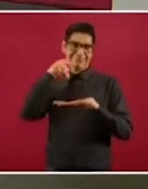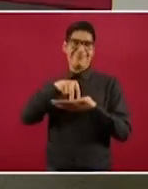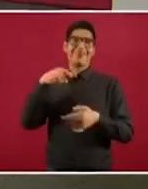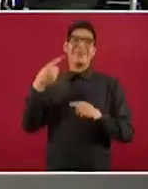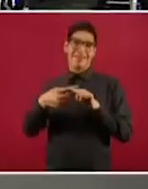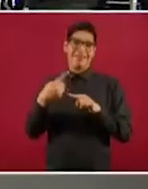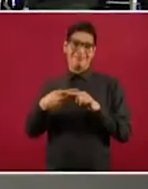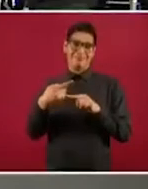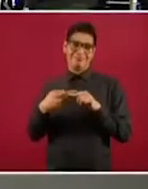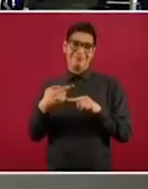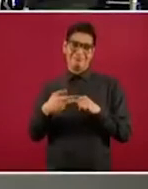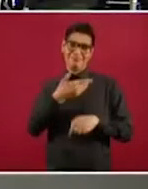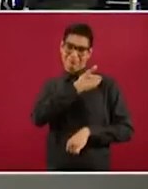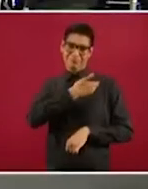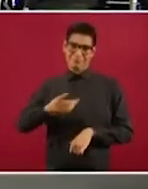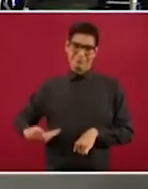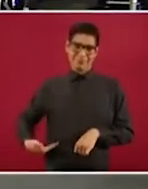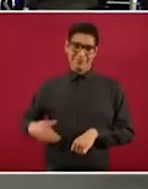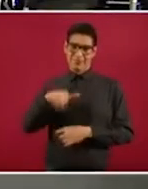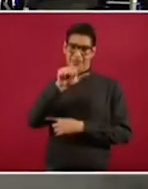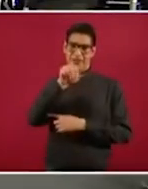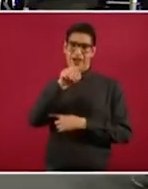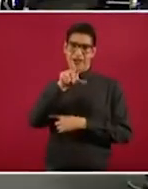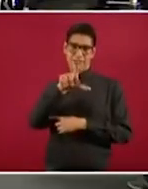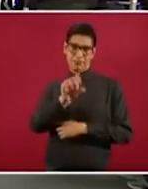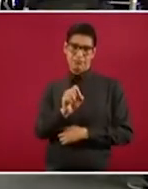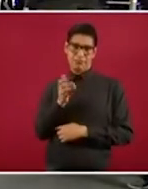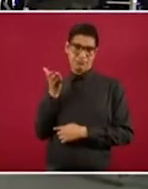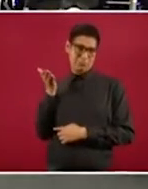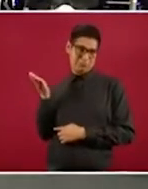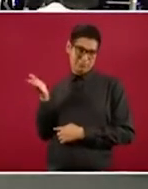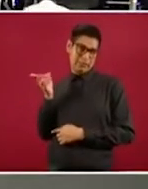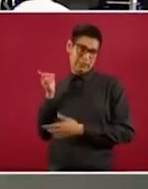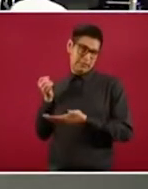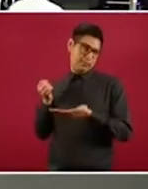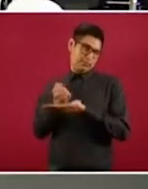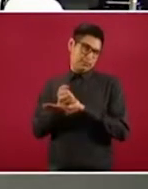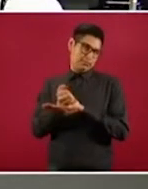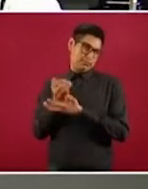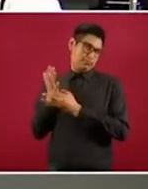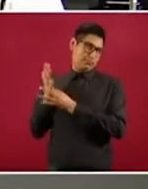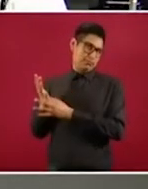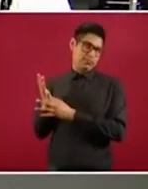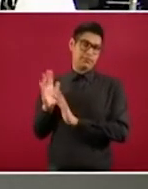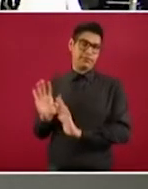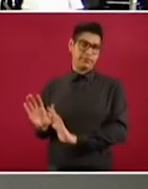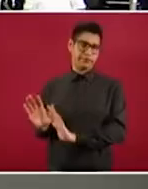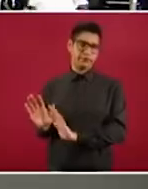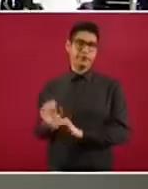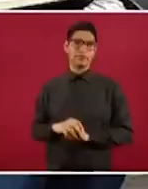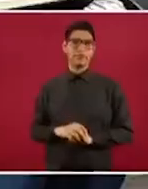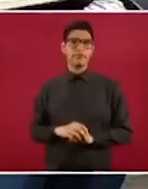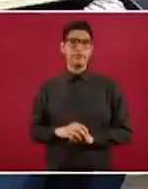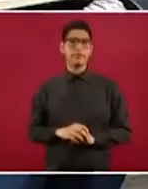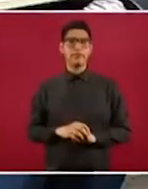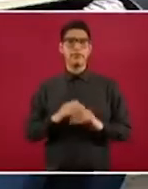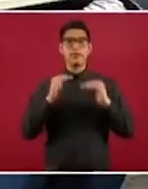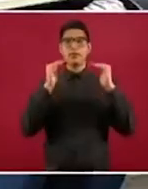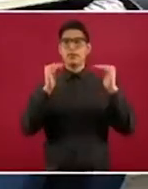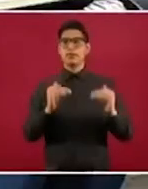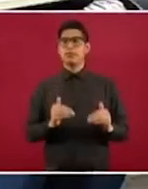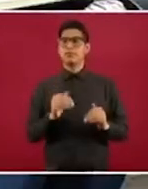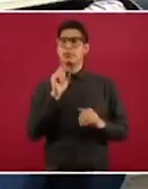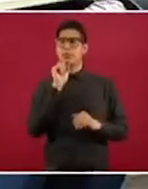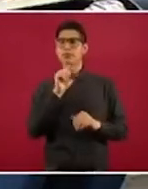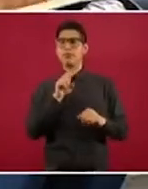las 7 de la mañana, es el que tendría que tomar ese tipo de decisiones. Perdón, sobre la vigilancia centinela.